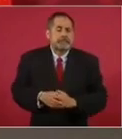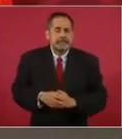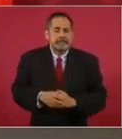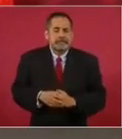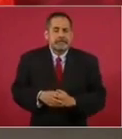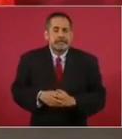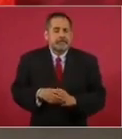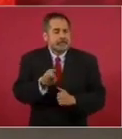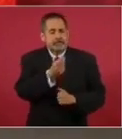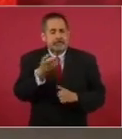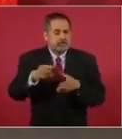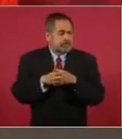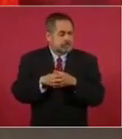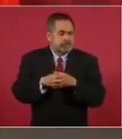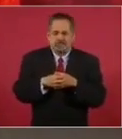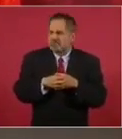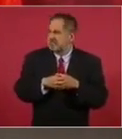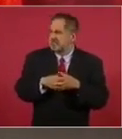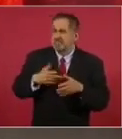a favor de